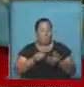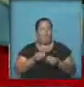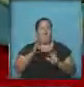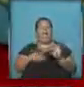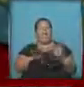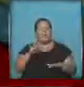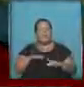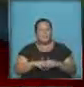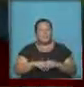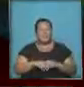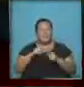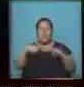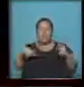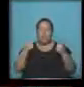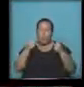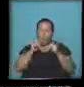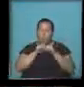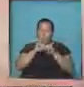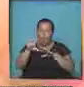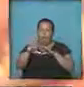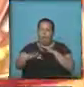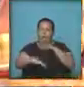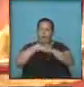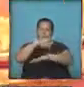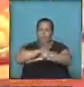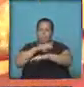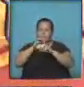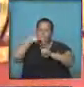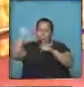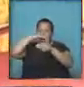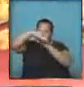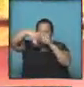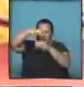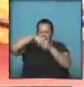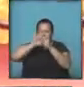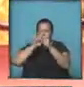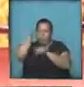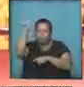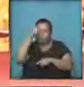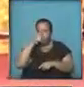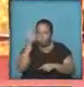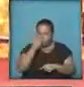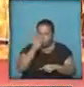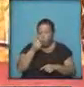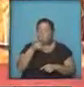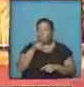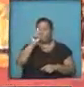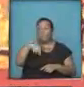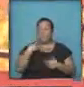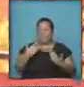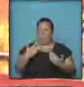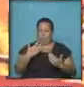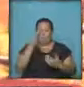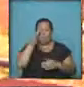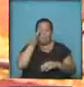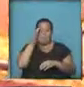a veces elementos sólidos que envuelven a ese artefacto de pirotecnia con una velocidad muy alta. Y eso puede impactar también